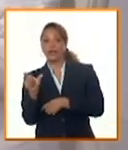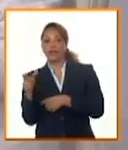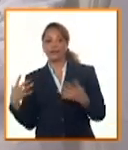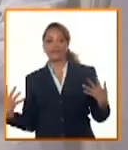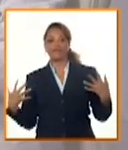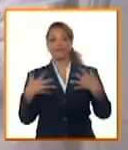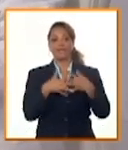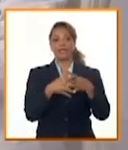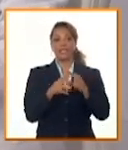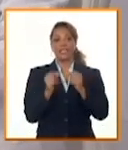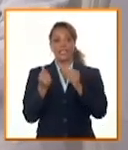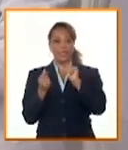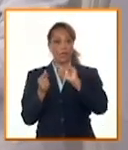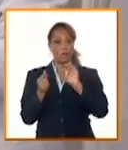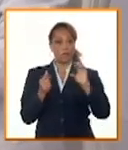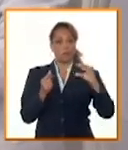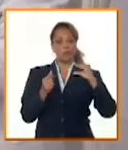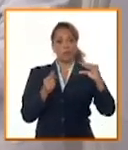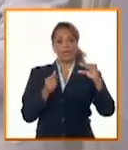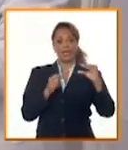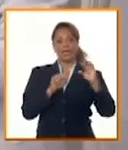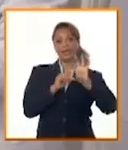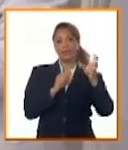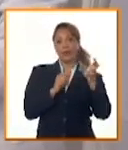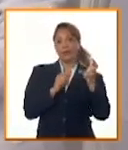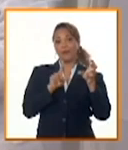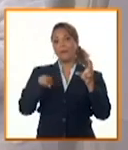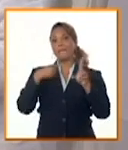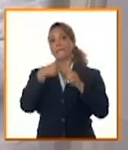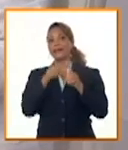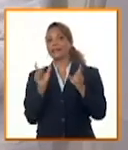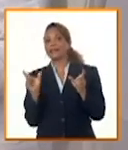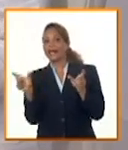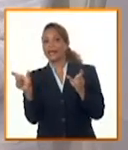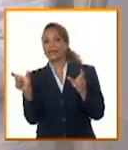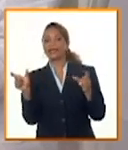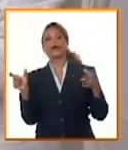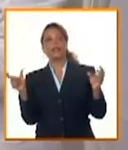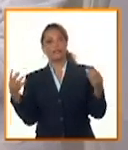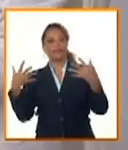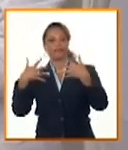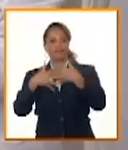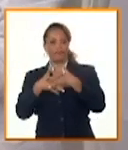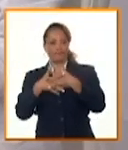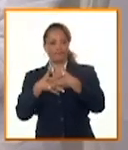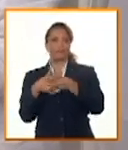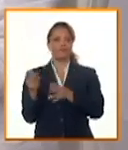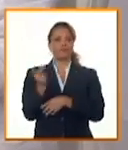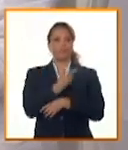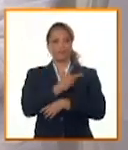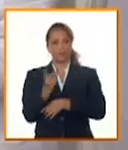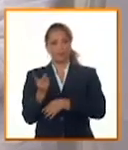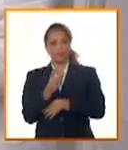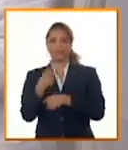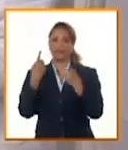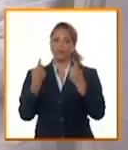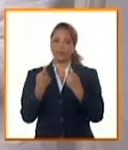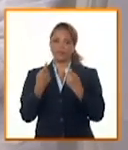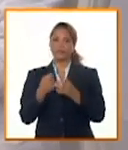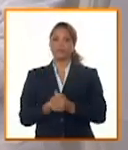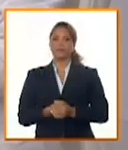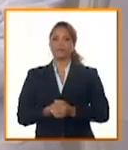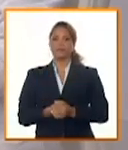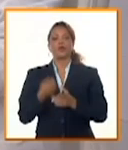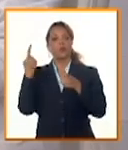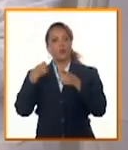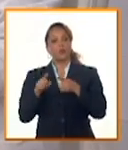magnética una tarjeta de débito pero también hay tarjetas prepagadas de muchos tipos emitidas por los bancos permitidas también por el incime